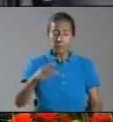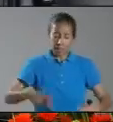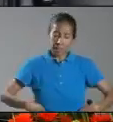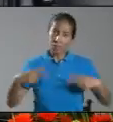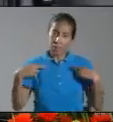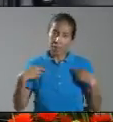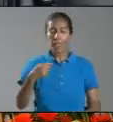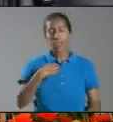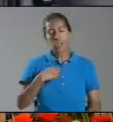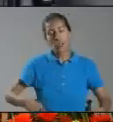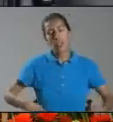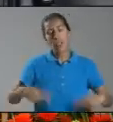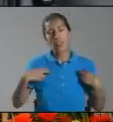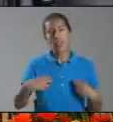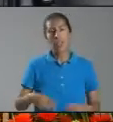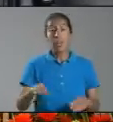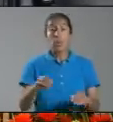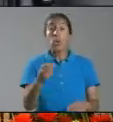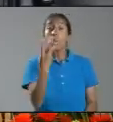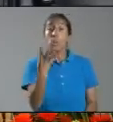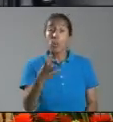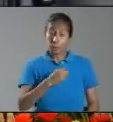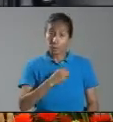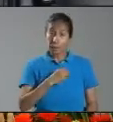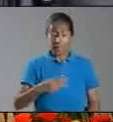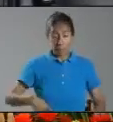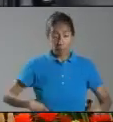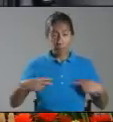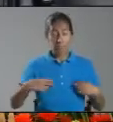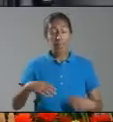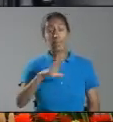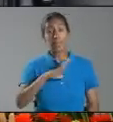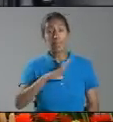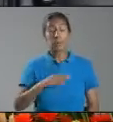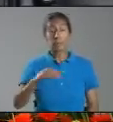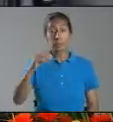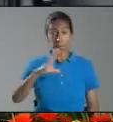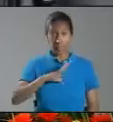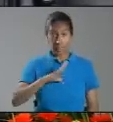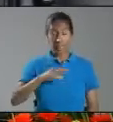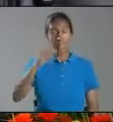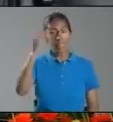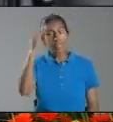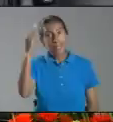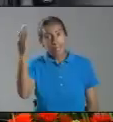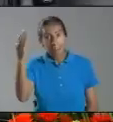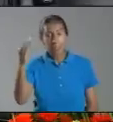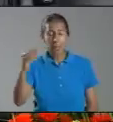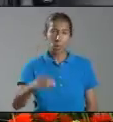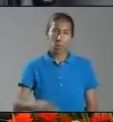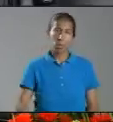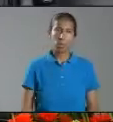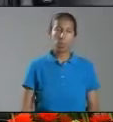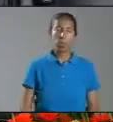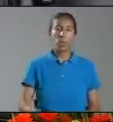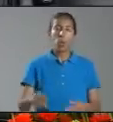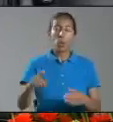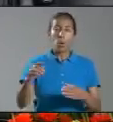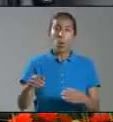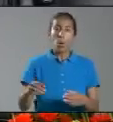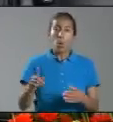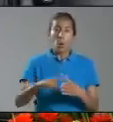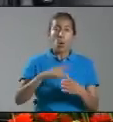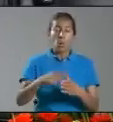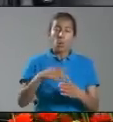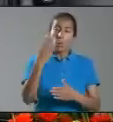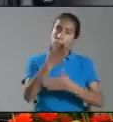¿Cuántos quieren vivir? Tenemos que tener entendimiento. Entonces cuando vamos a esto, allá en Mateo 13 está